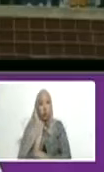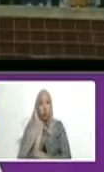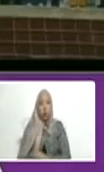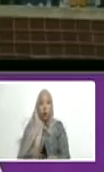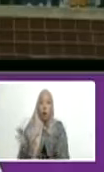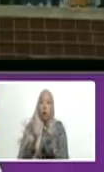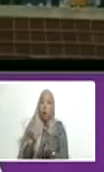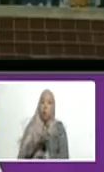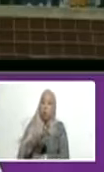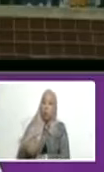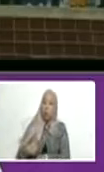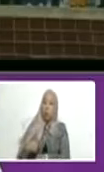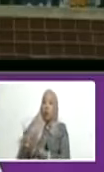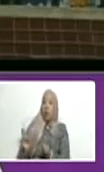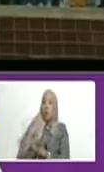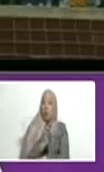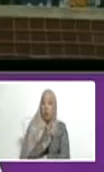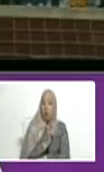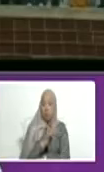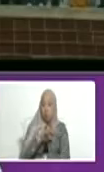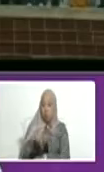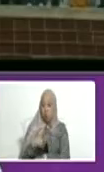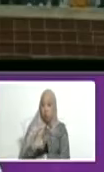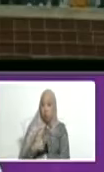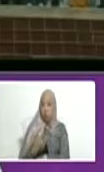que nosotros, que somos las víctimas,